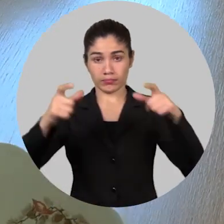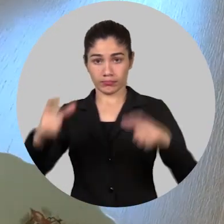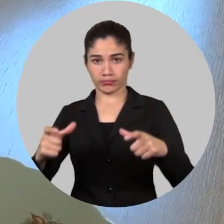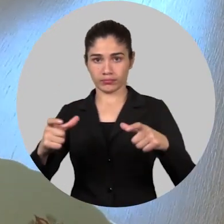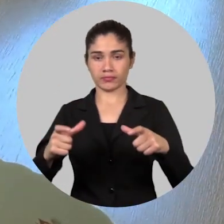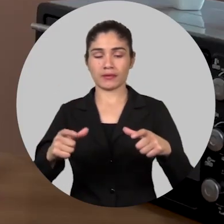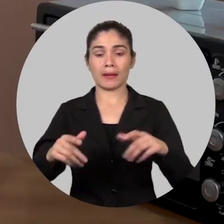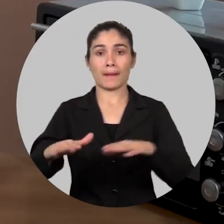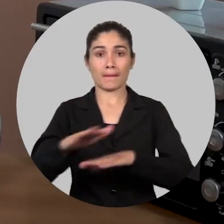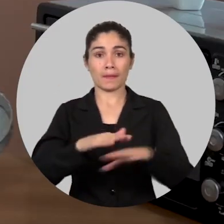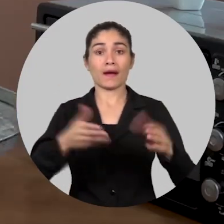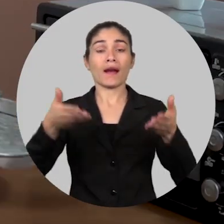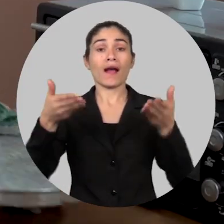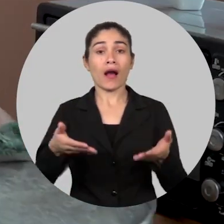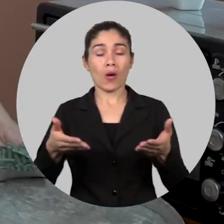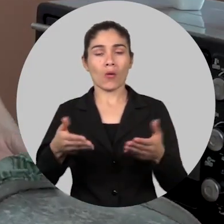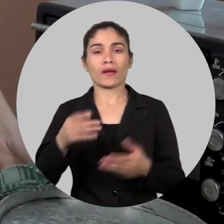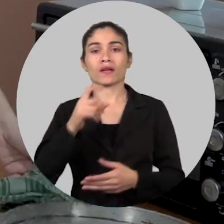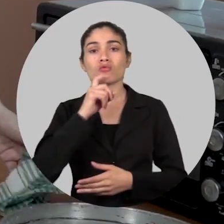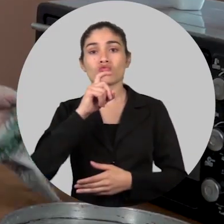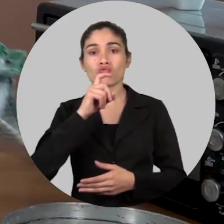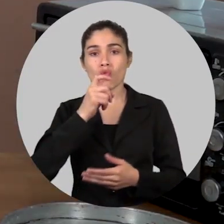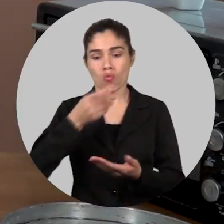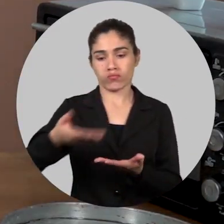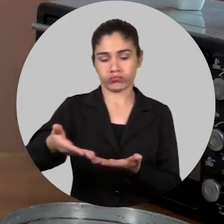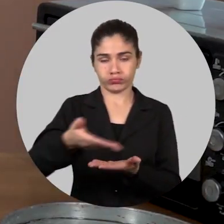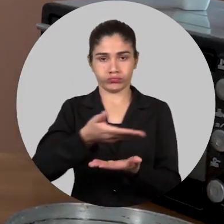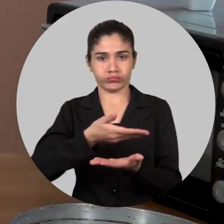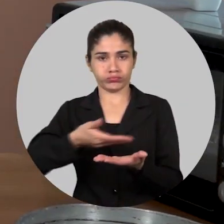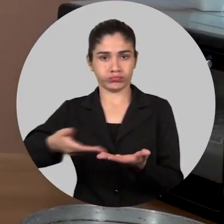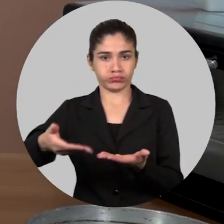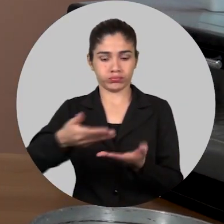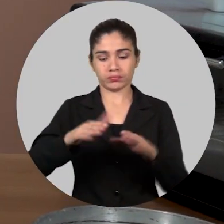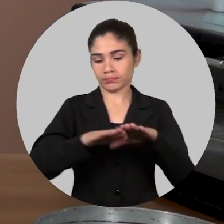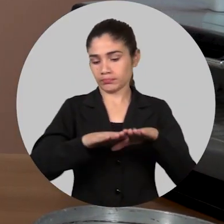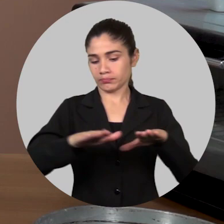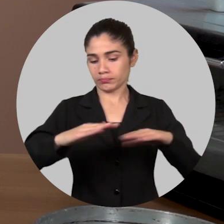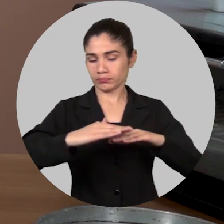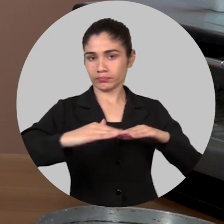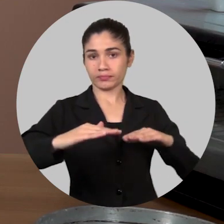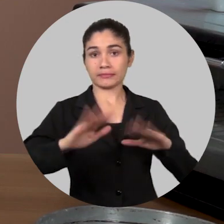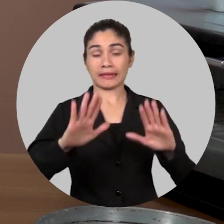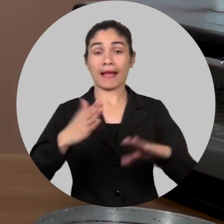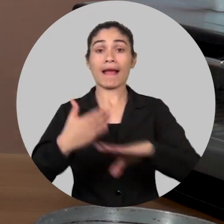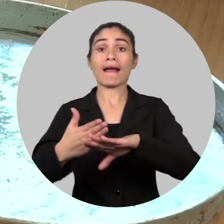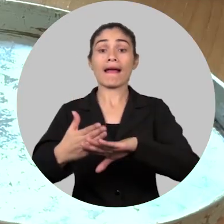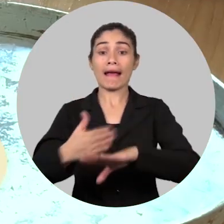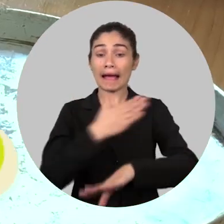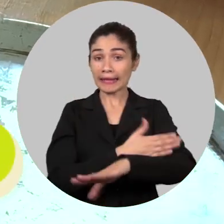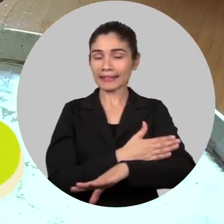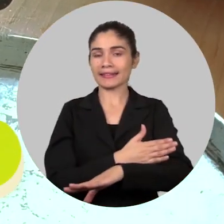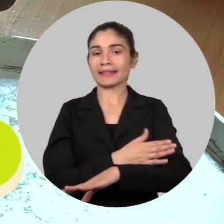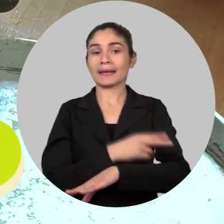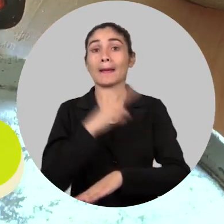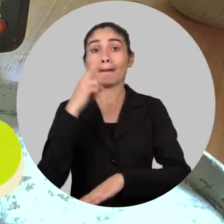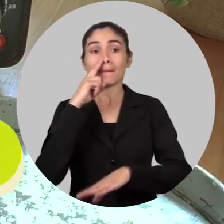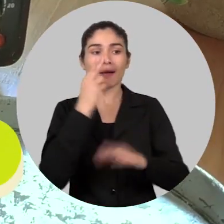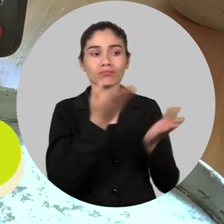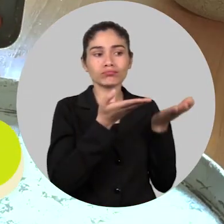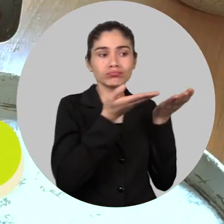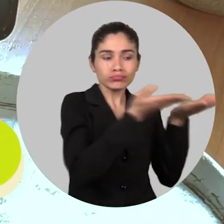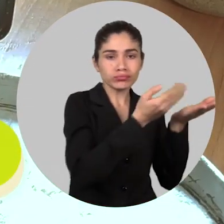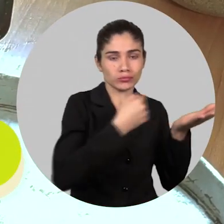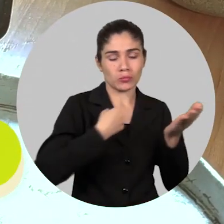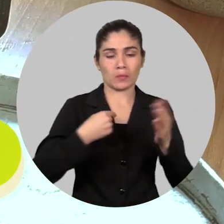precocida. Vamos a colocarle la salsa Pero antes, vamos a ganar tiempo. Al